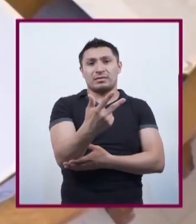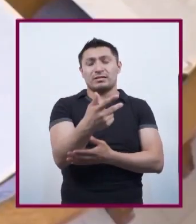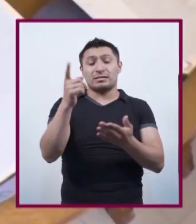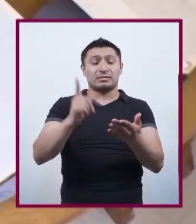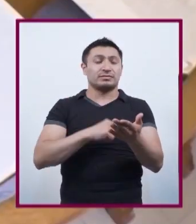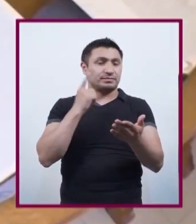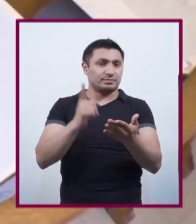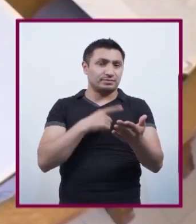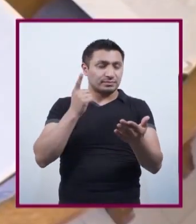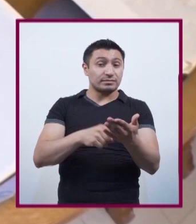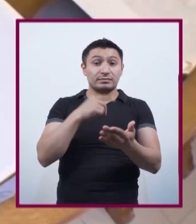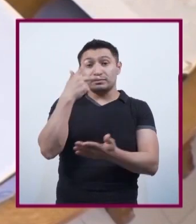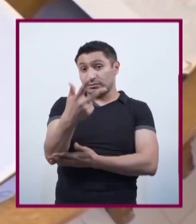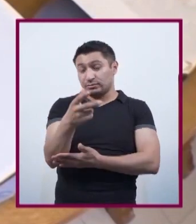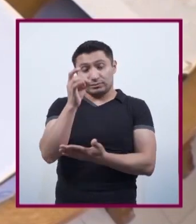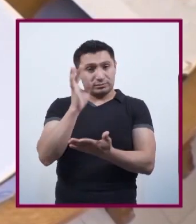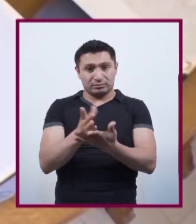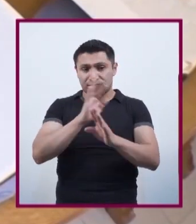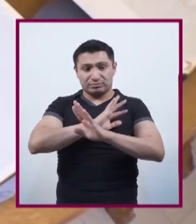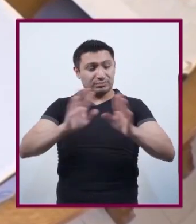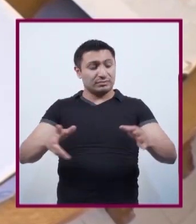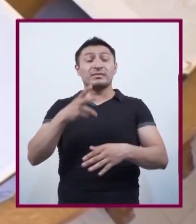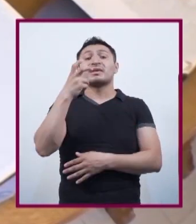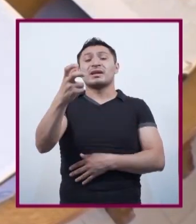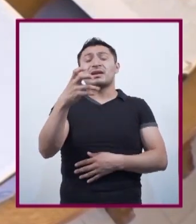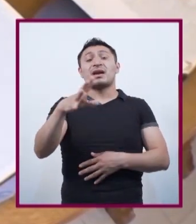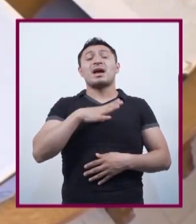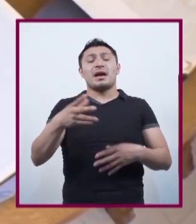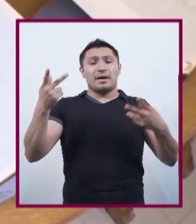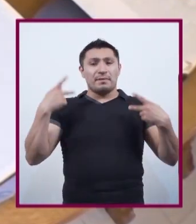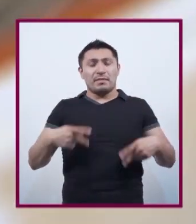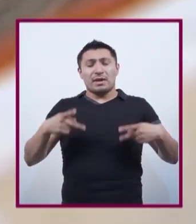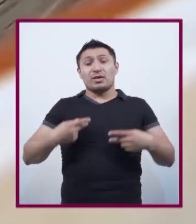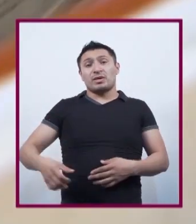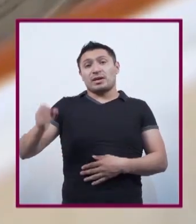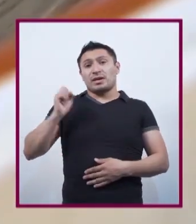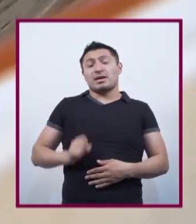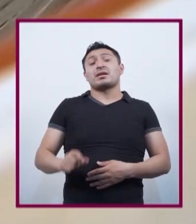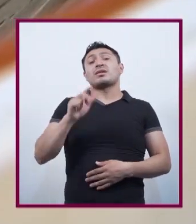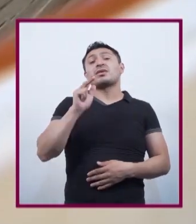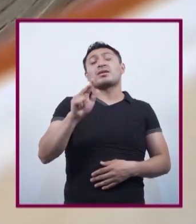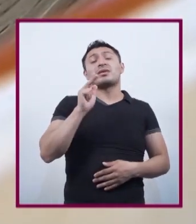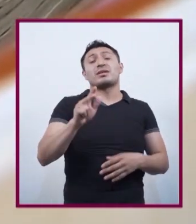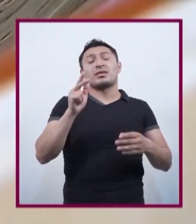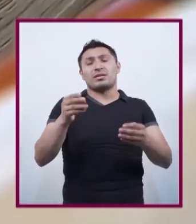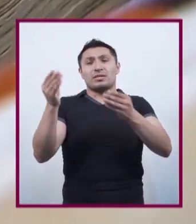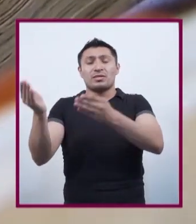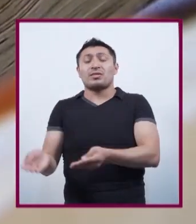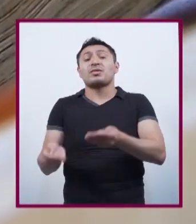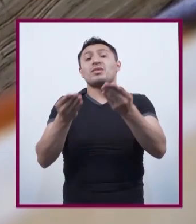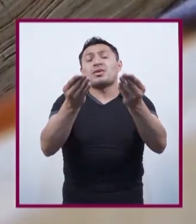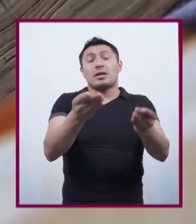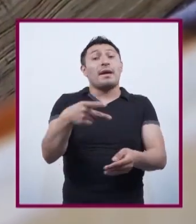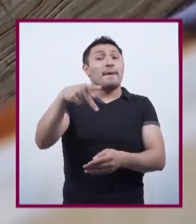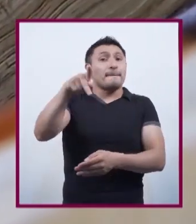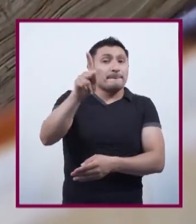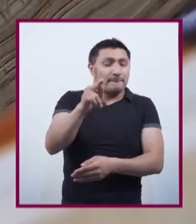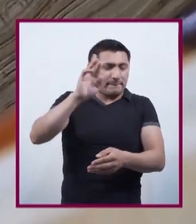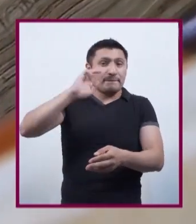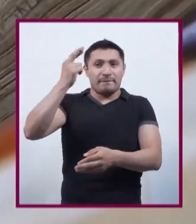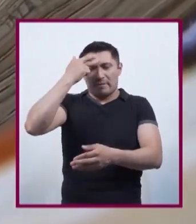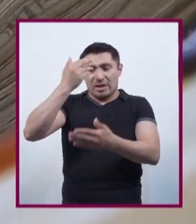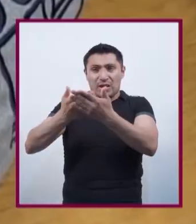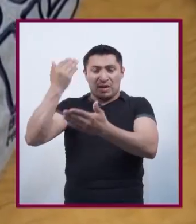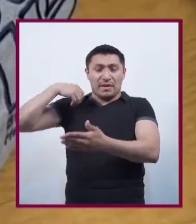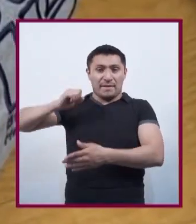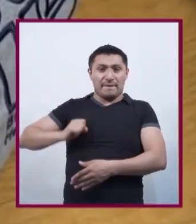eran únicamente 8 páginas. Esto era lo que un lector del siglo XVIII recibía